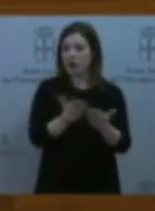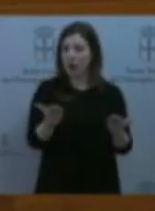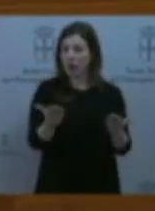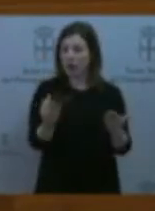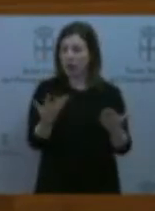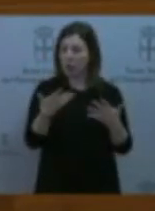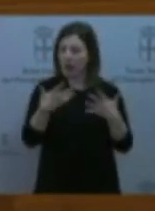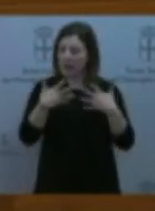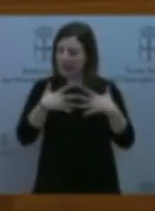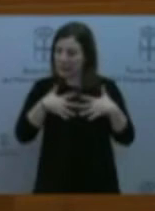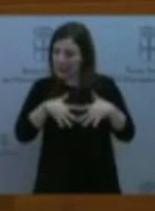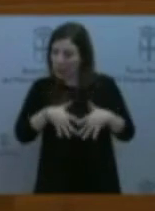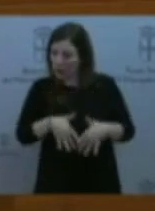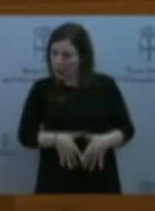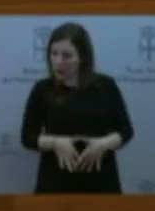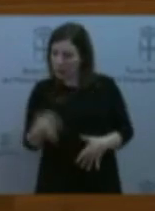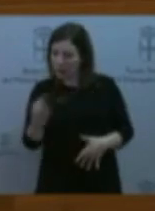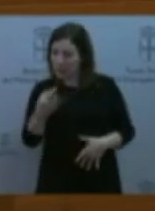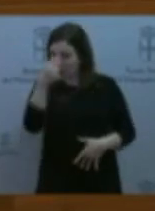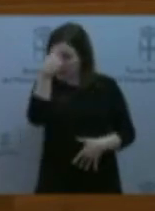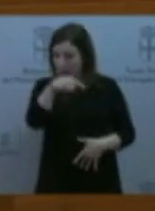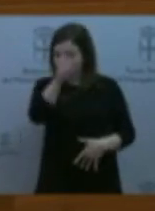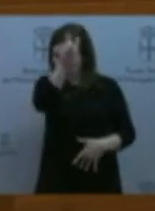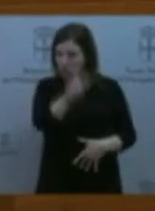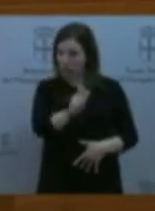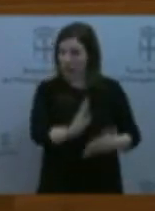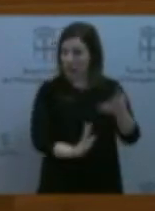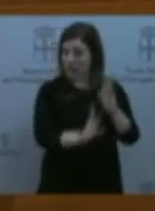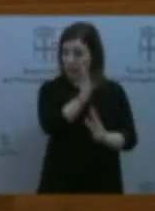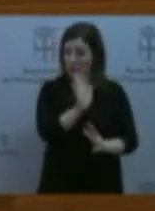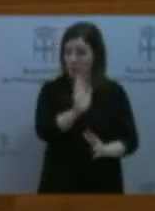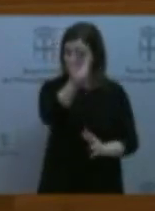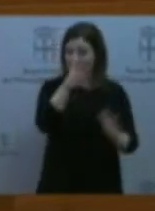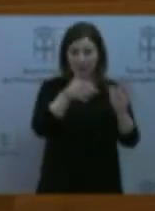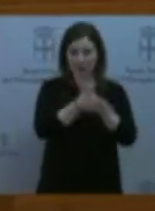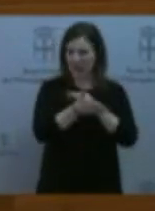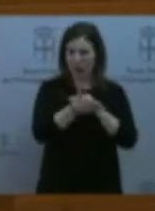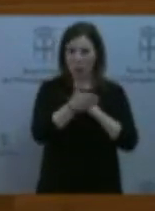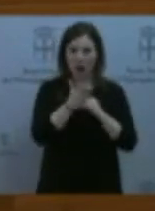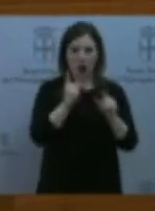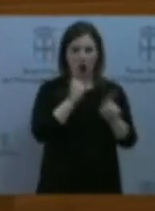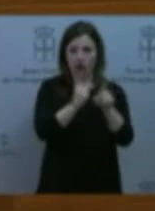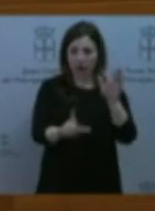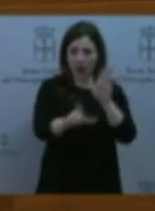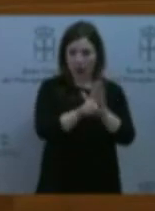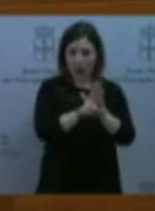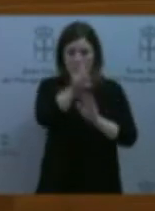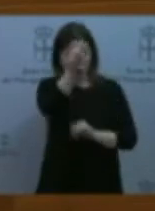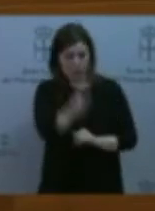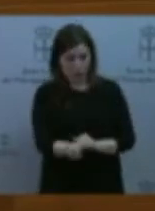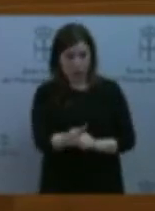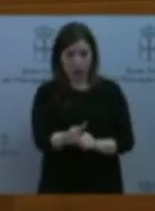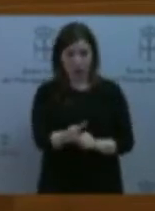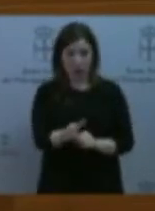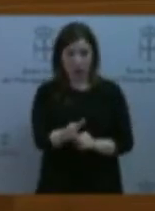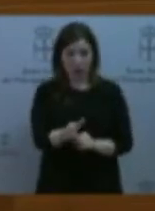monte comete un delito, que es un individuo que trabaja, que actúa a título individual, que